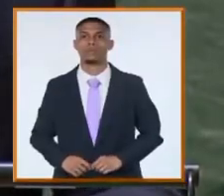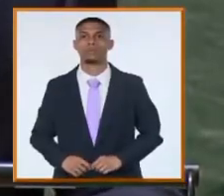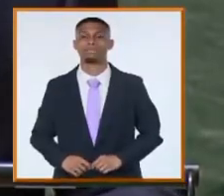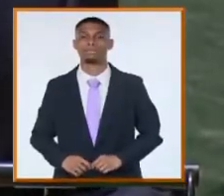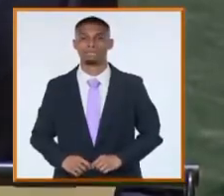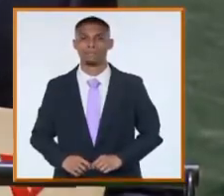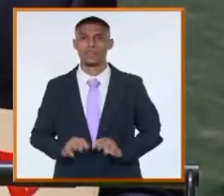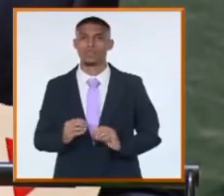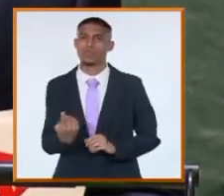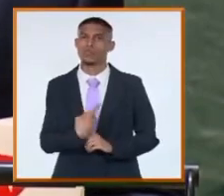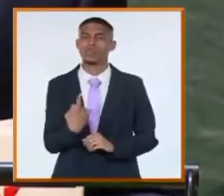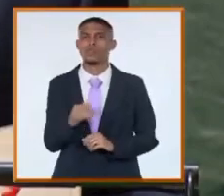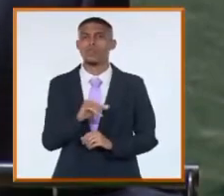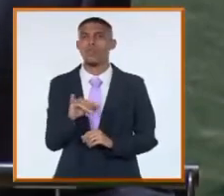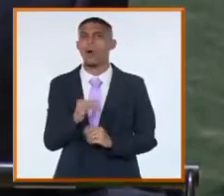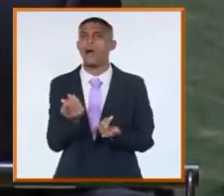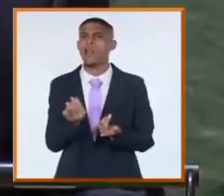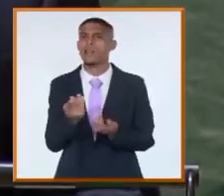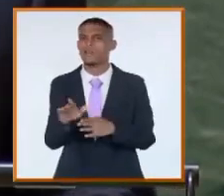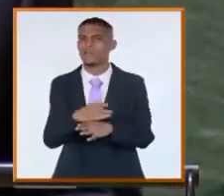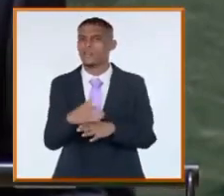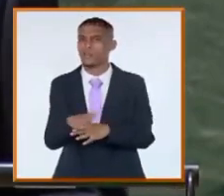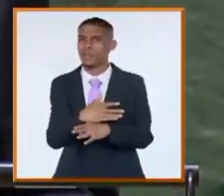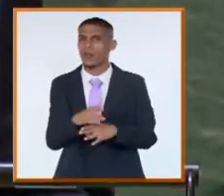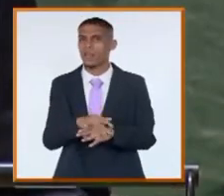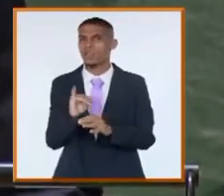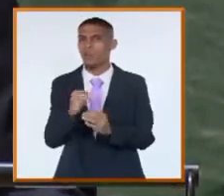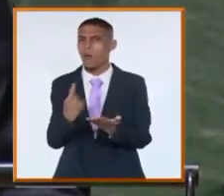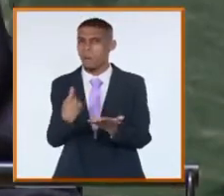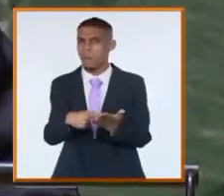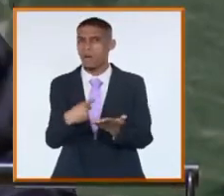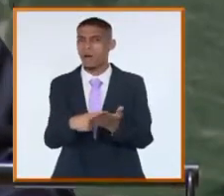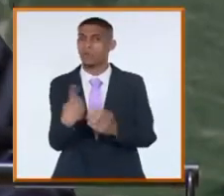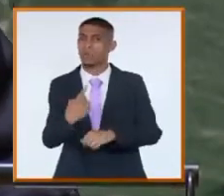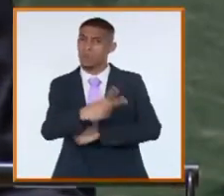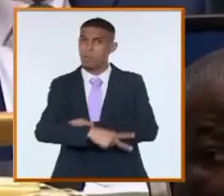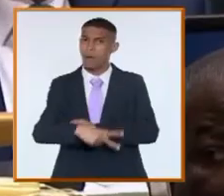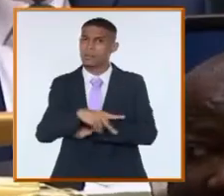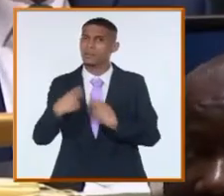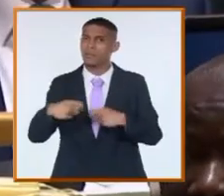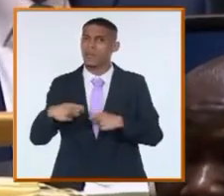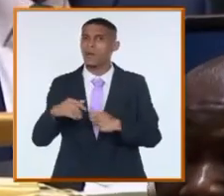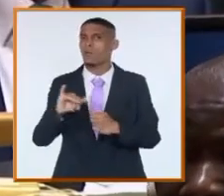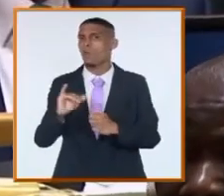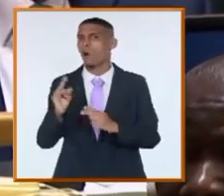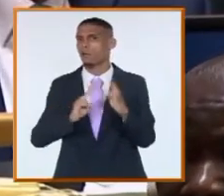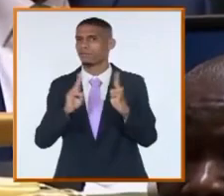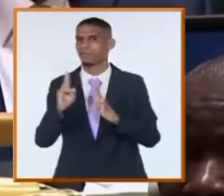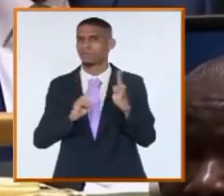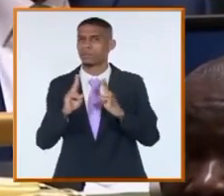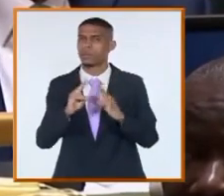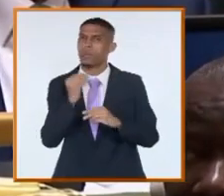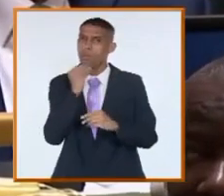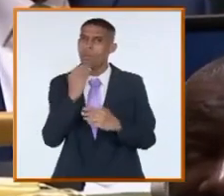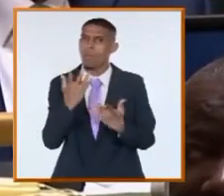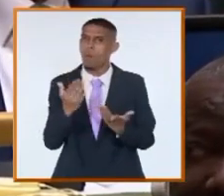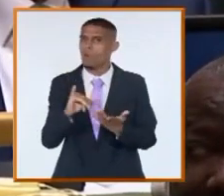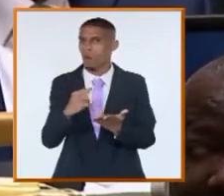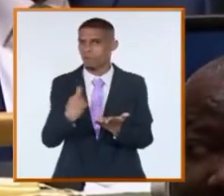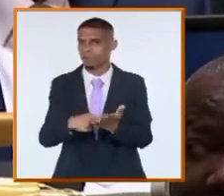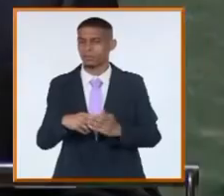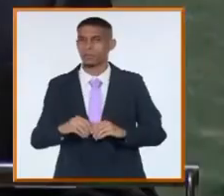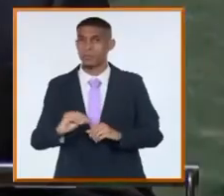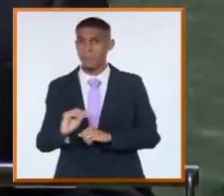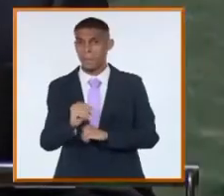instituciones financieras en las que nuestros países tengan real capacidad de decisión y acceso a la financiación el